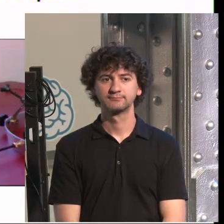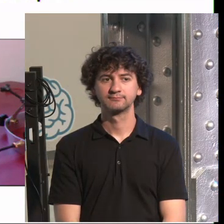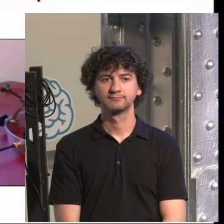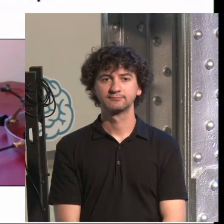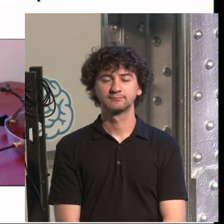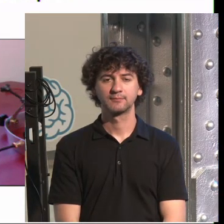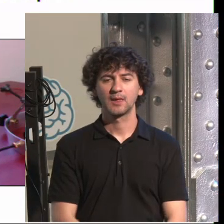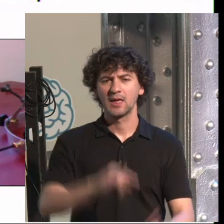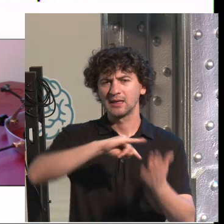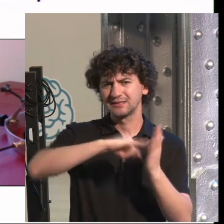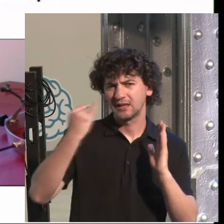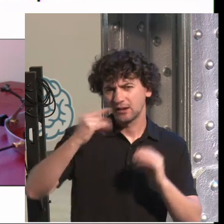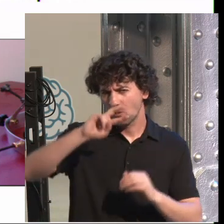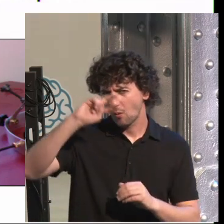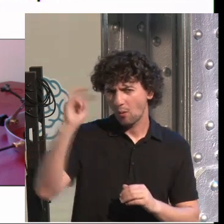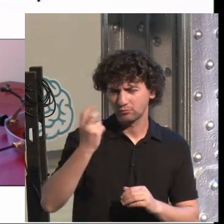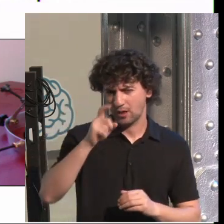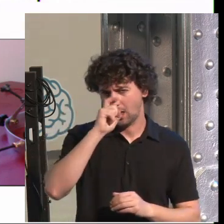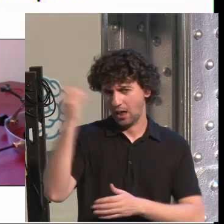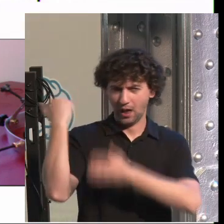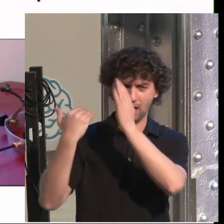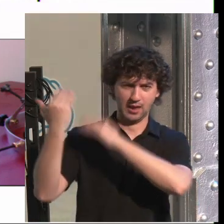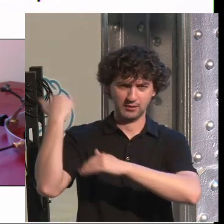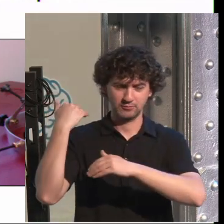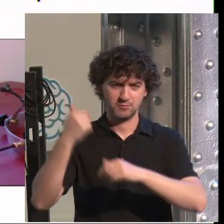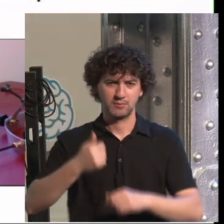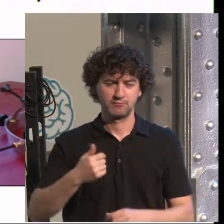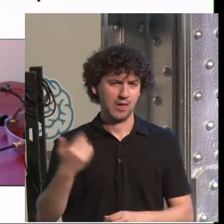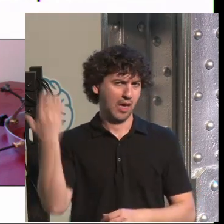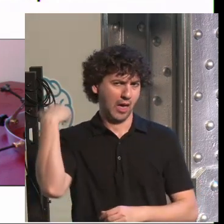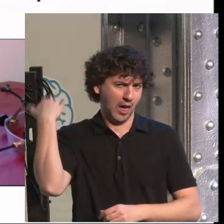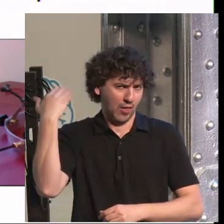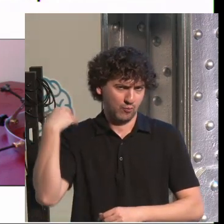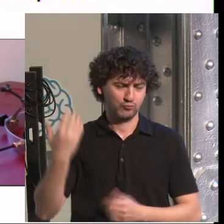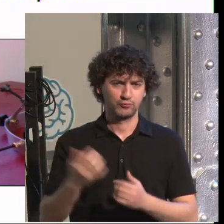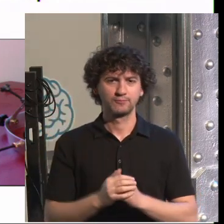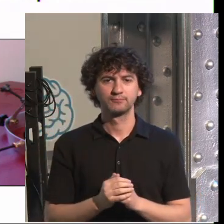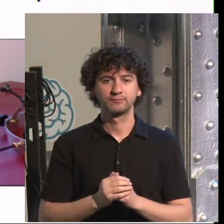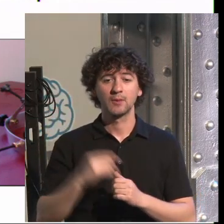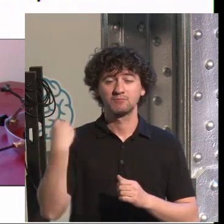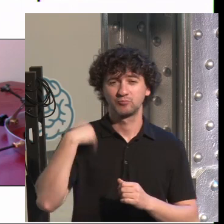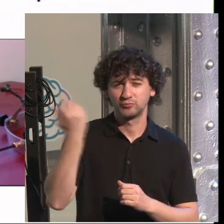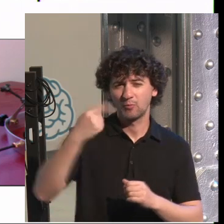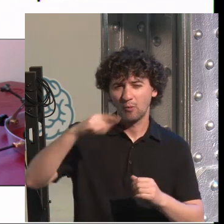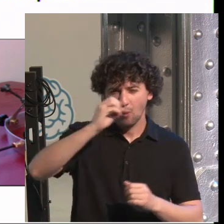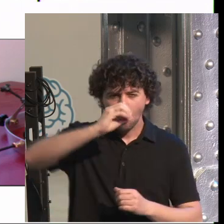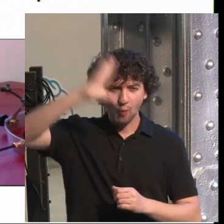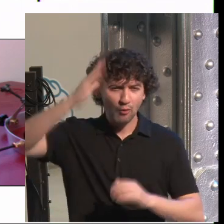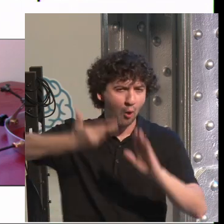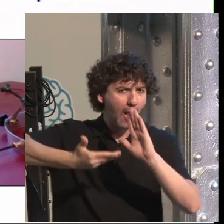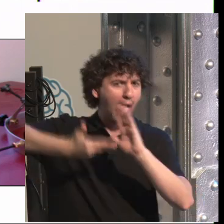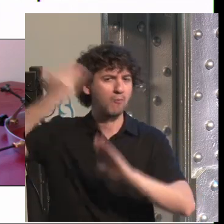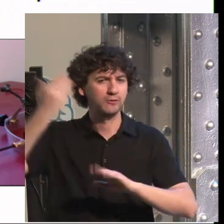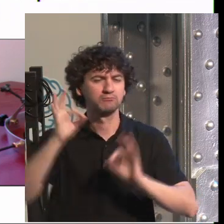Otra técnica mucho más primitiva y mucho más temprana para la cognición aumentada y que se está investigando sobre todo en el contexto